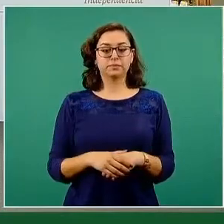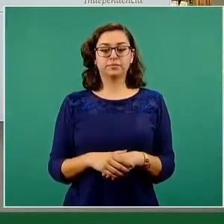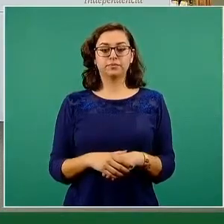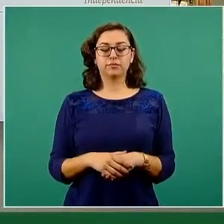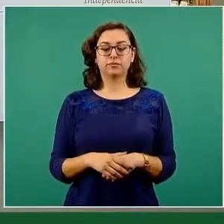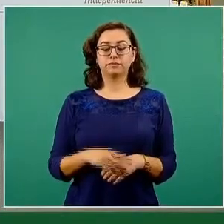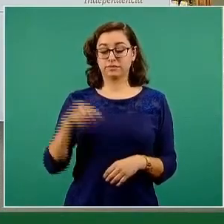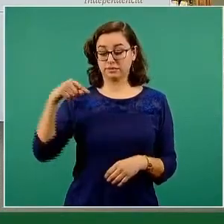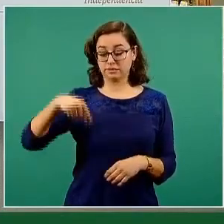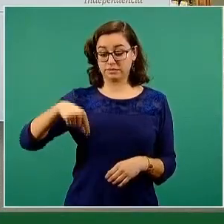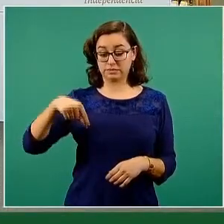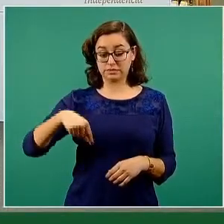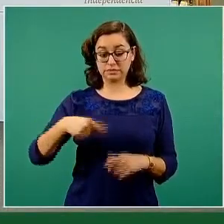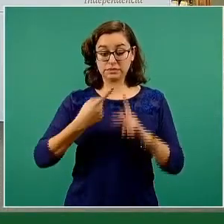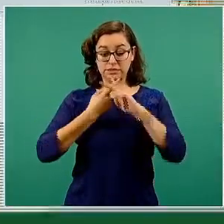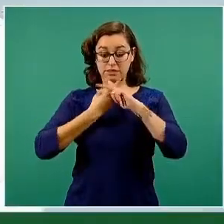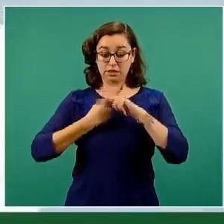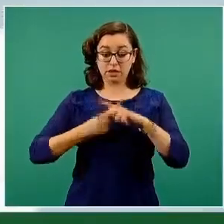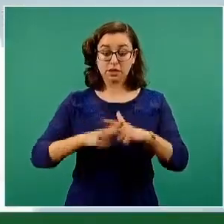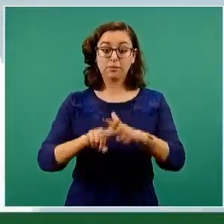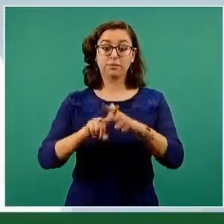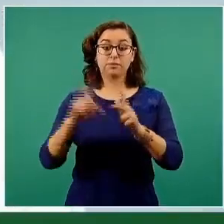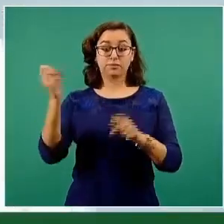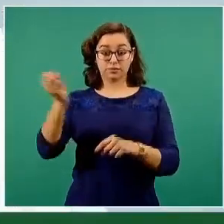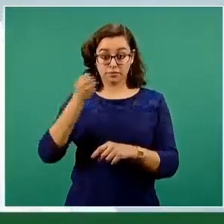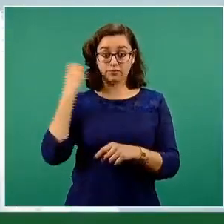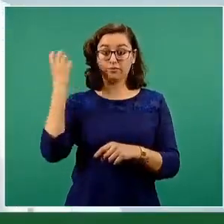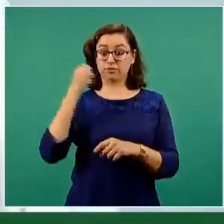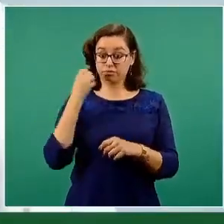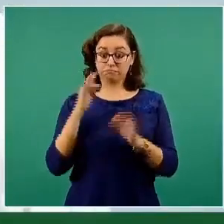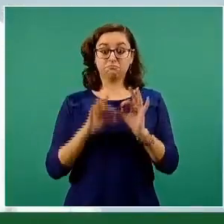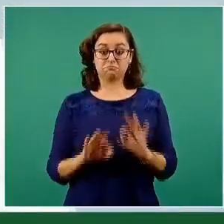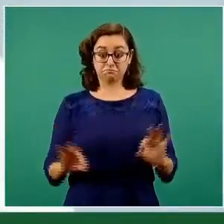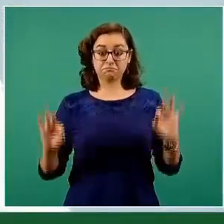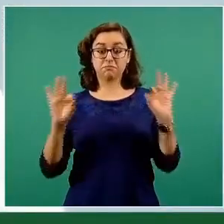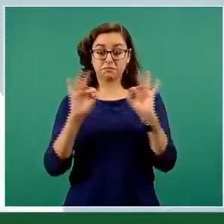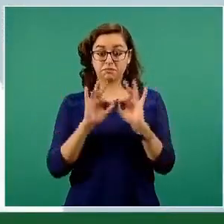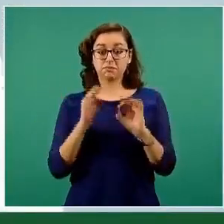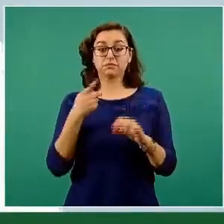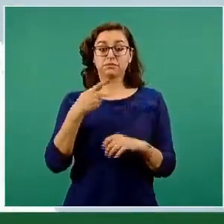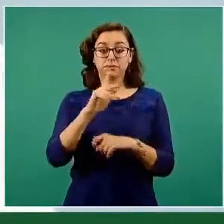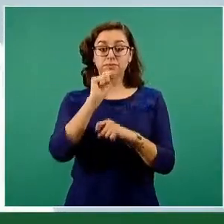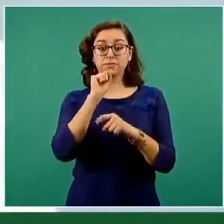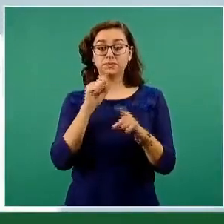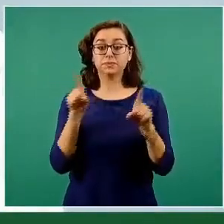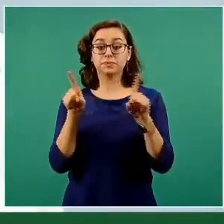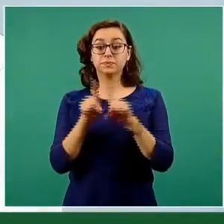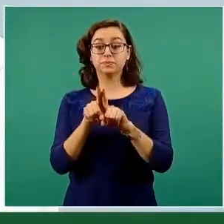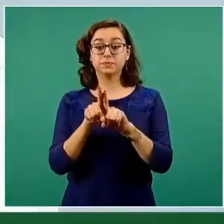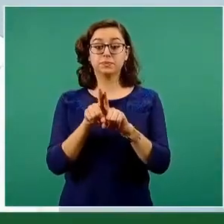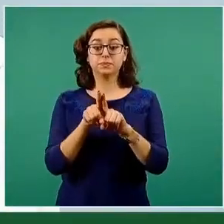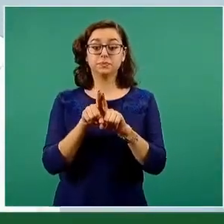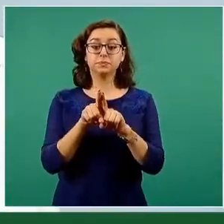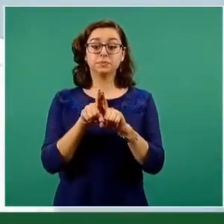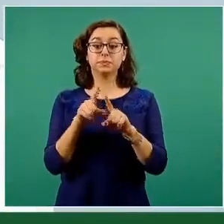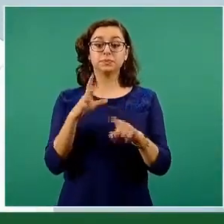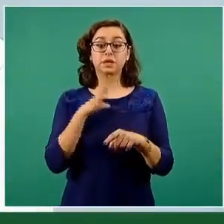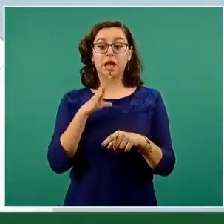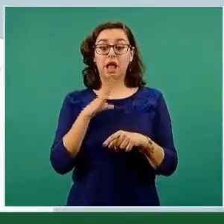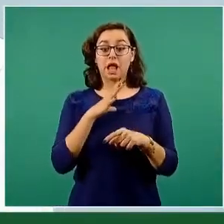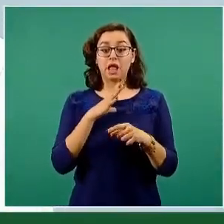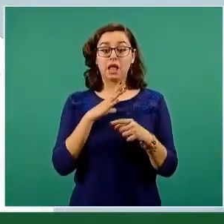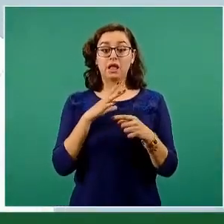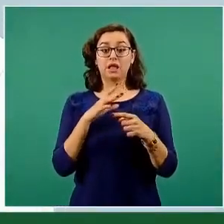sido una de las principales, pero también particularmente tenemos ya 2